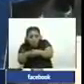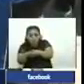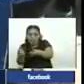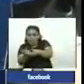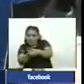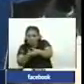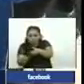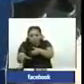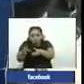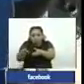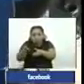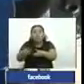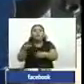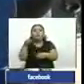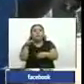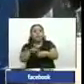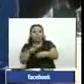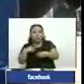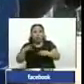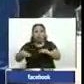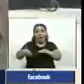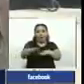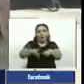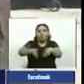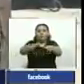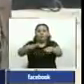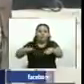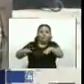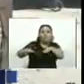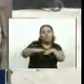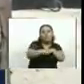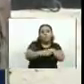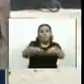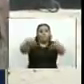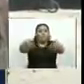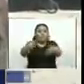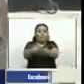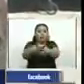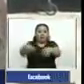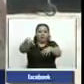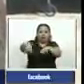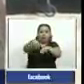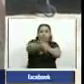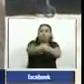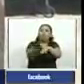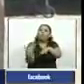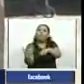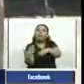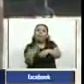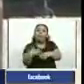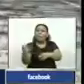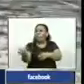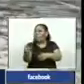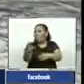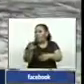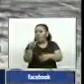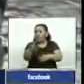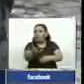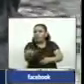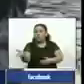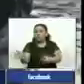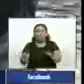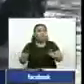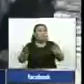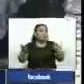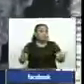asaltar a estas personas, atravesándole vehículos, poniendo otro tipo de obstáculos en carretera para luego proceder a despojar a estas personas de sus pertenencias.